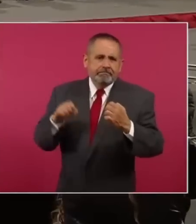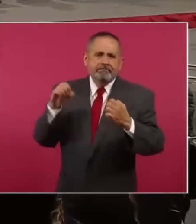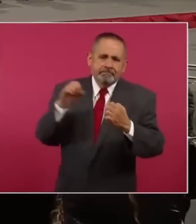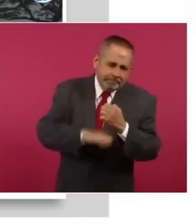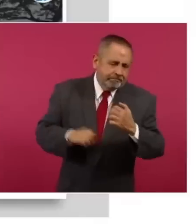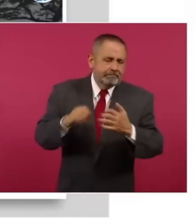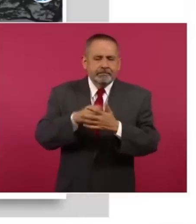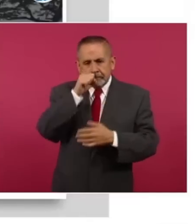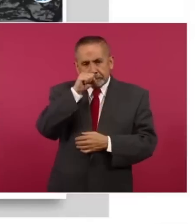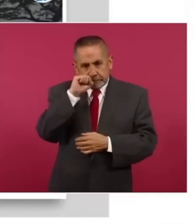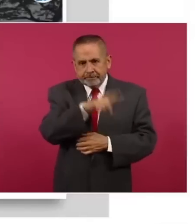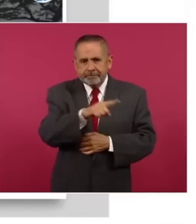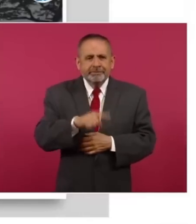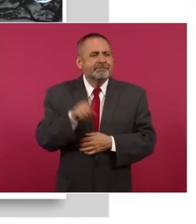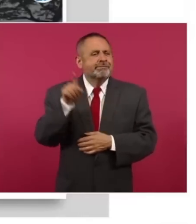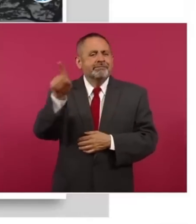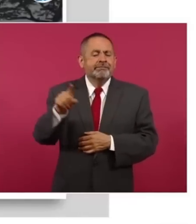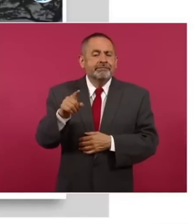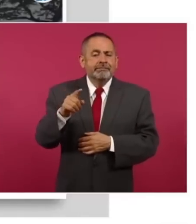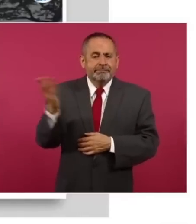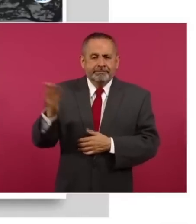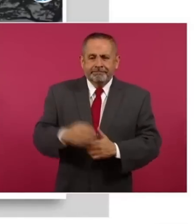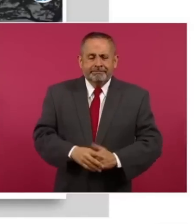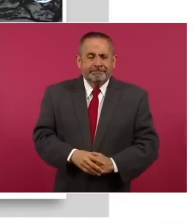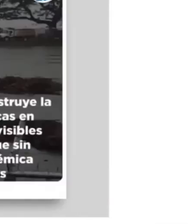inundó la refinería de Dos Bocas